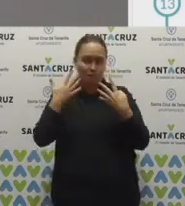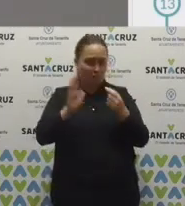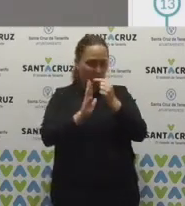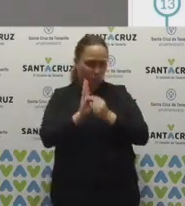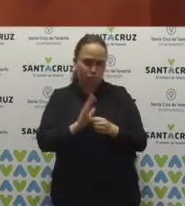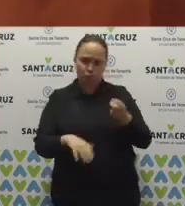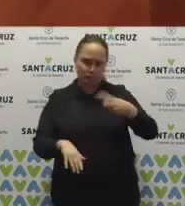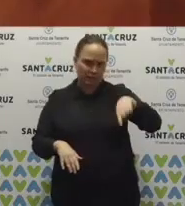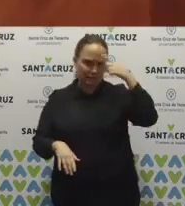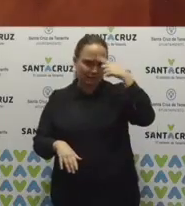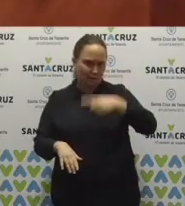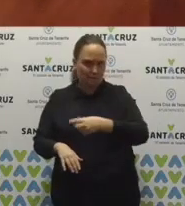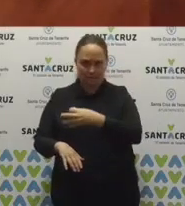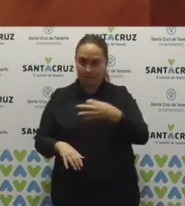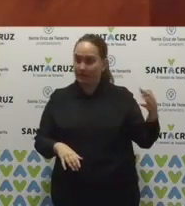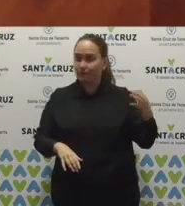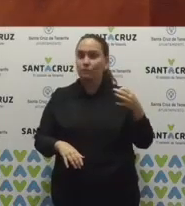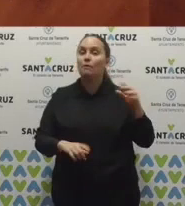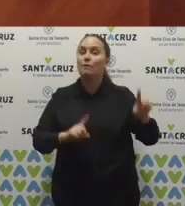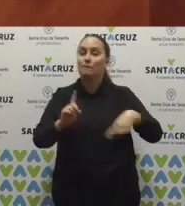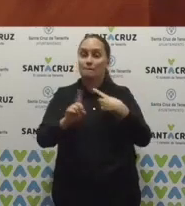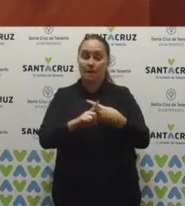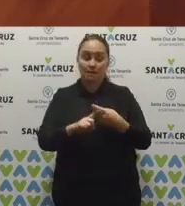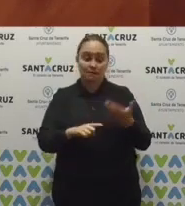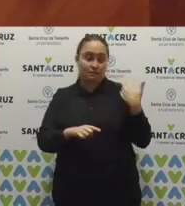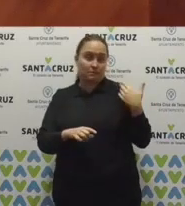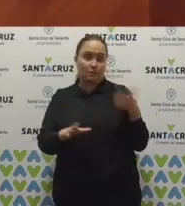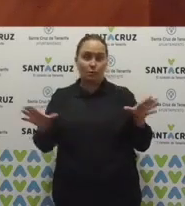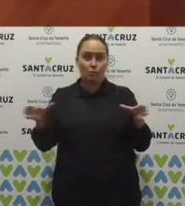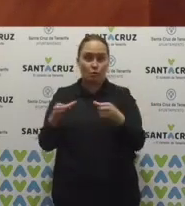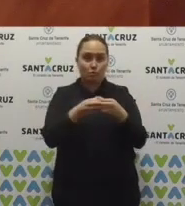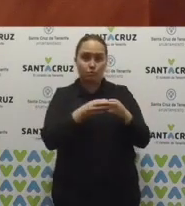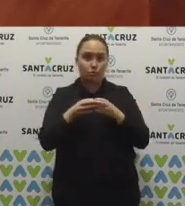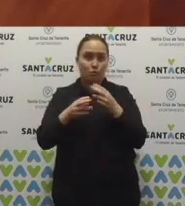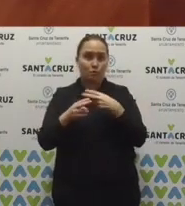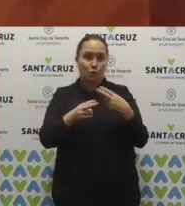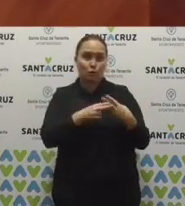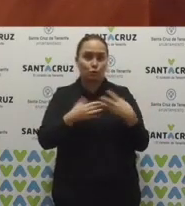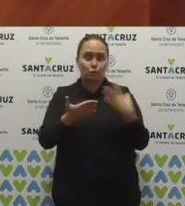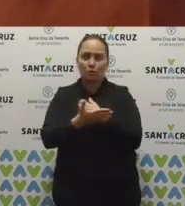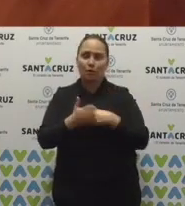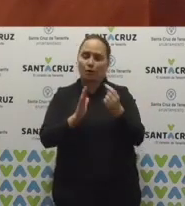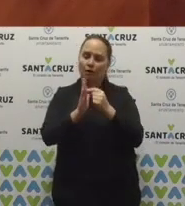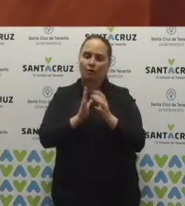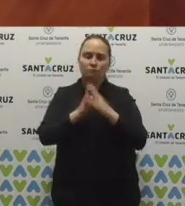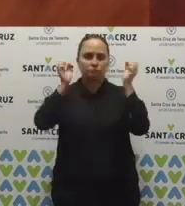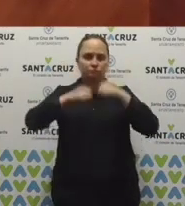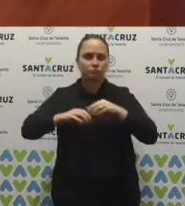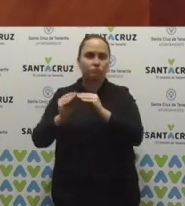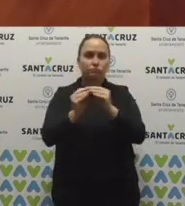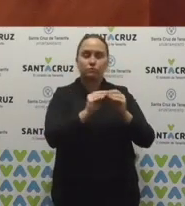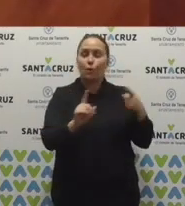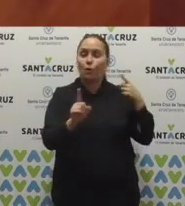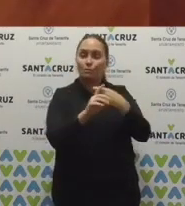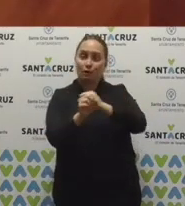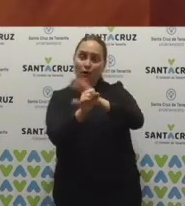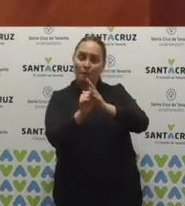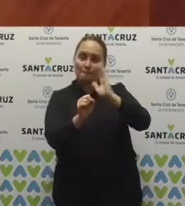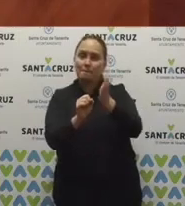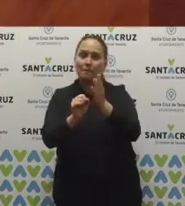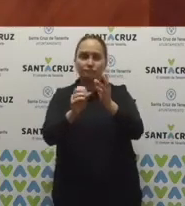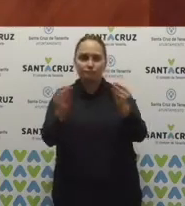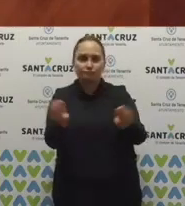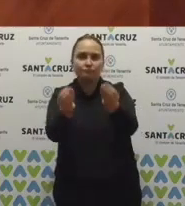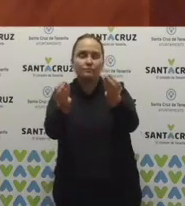y como ya hemos realizado entre todos los grupos políticos de este consistorio y medidas para paliar los efectos del cobi 19